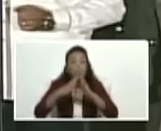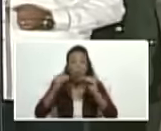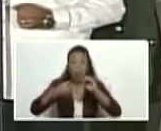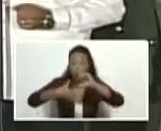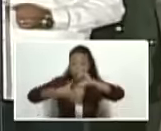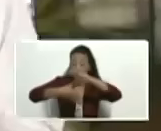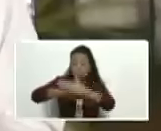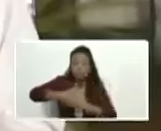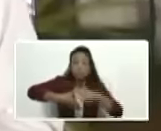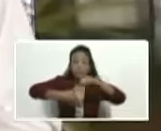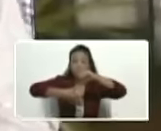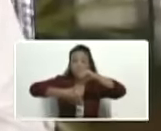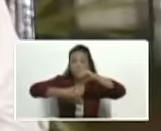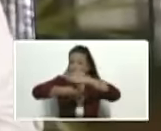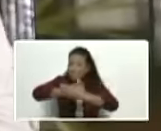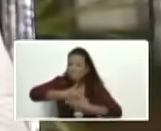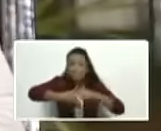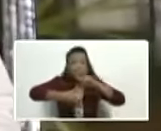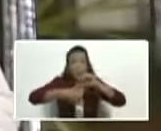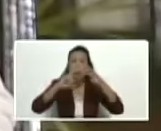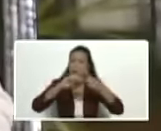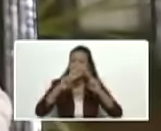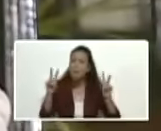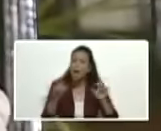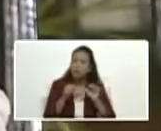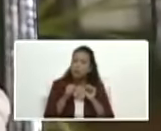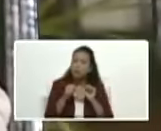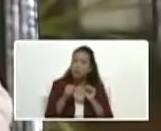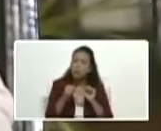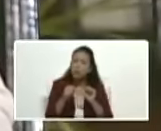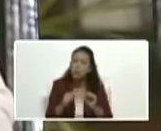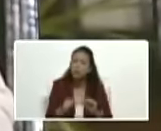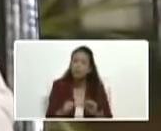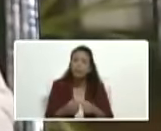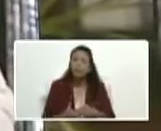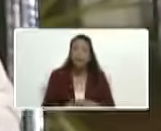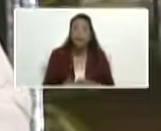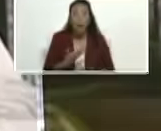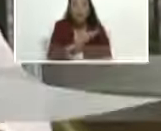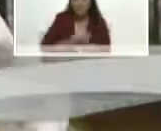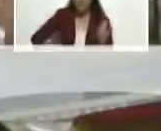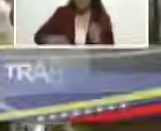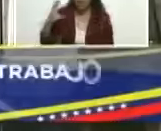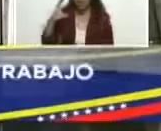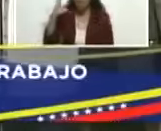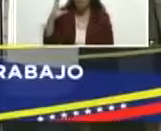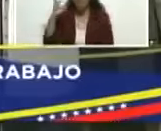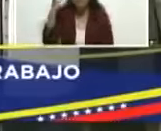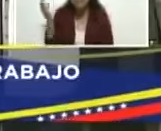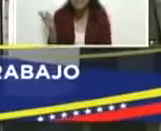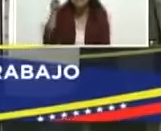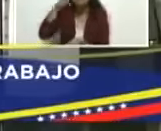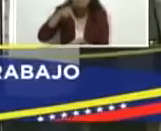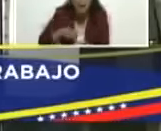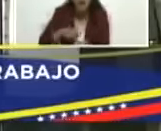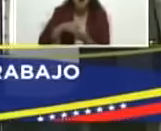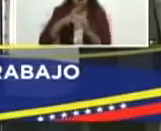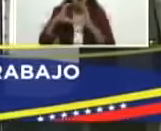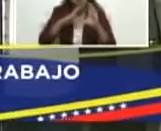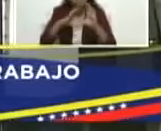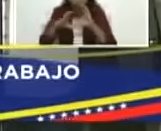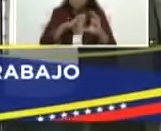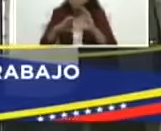tema fuerte, recurrente, del presidente Gustavo Petro todas las veces que hemos